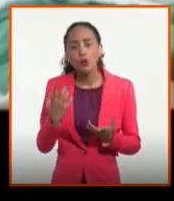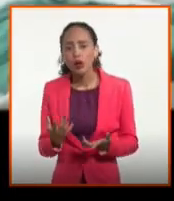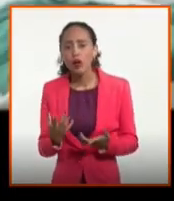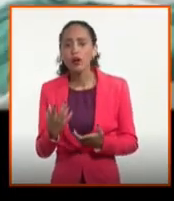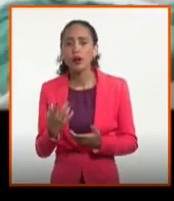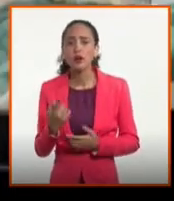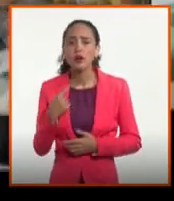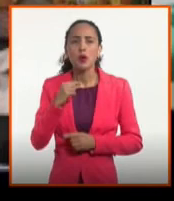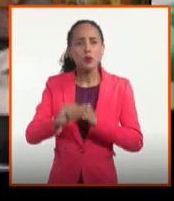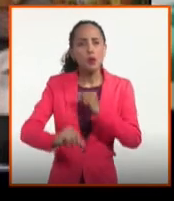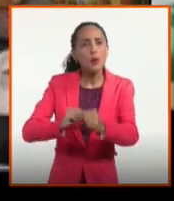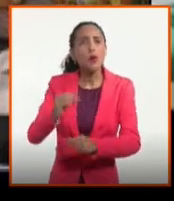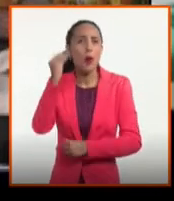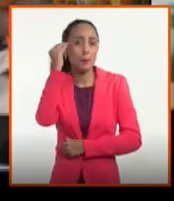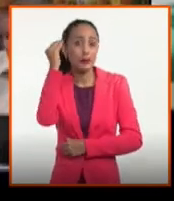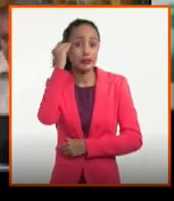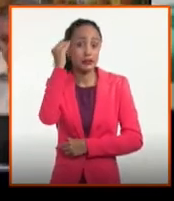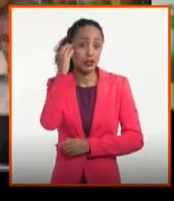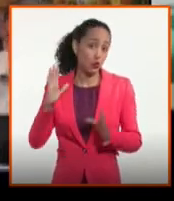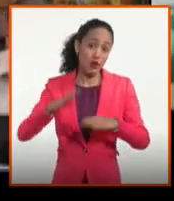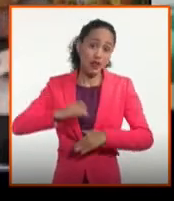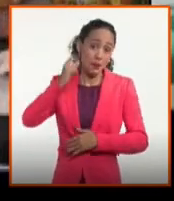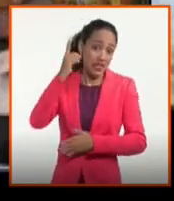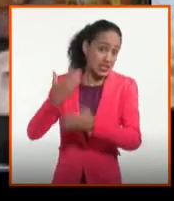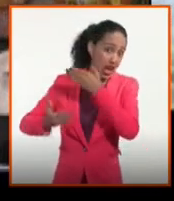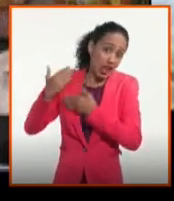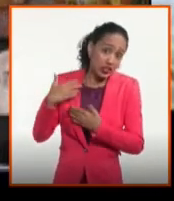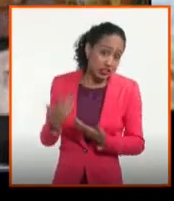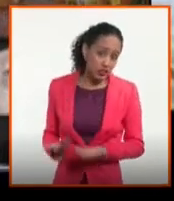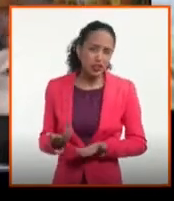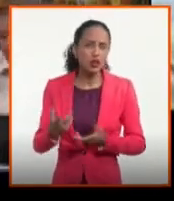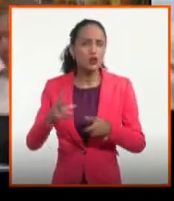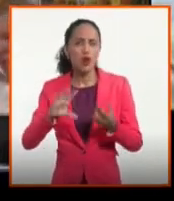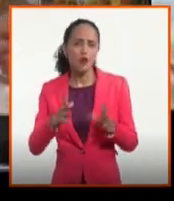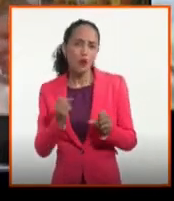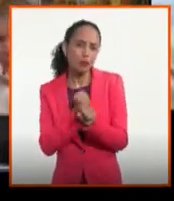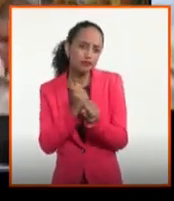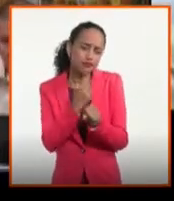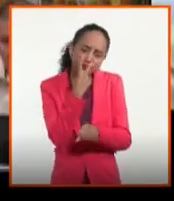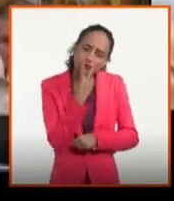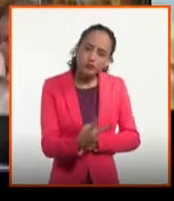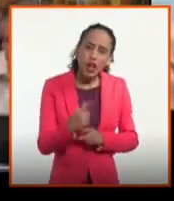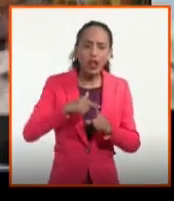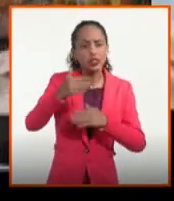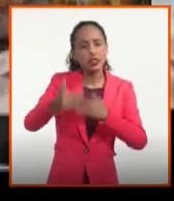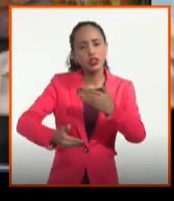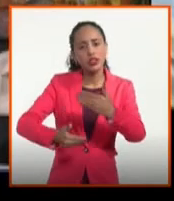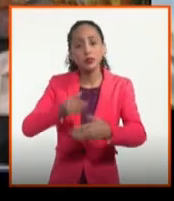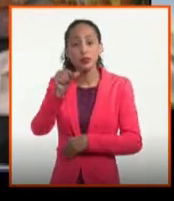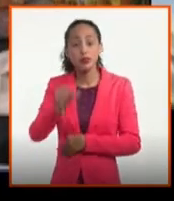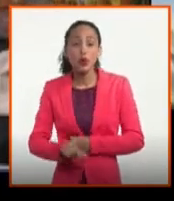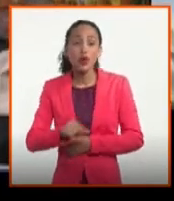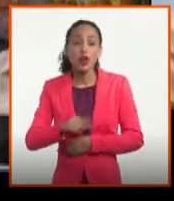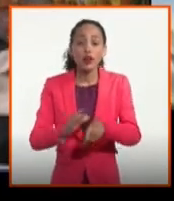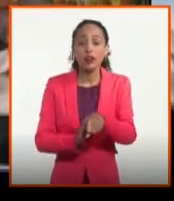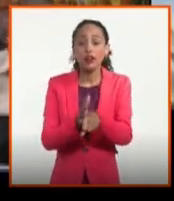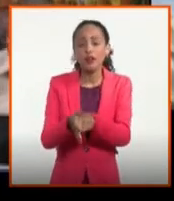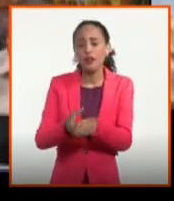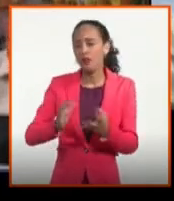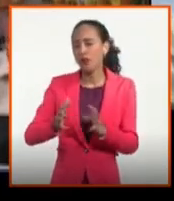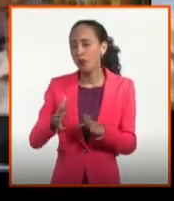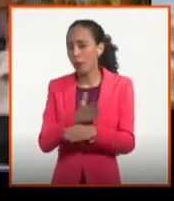iba aprendiendo en el camino iban apareciendo nuevas maneras de actuar la pandemia se va comportando de una de otra manera pero el